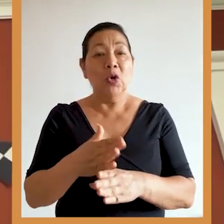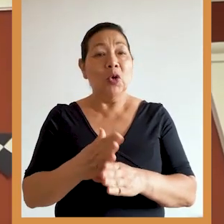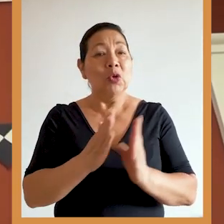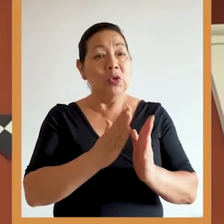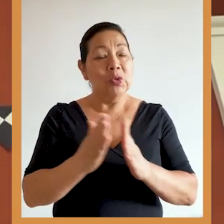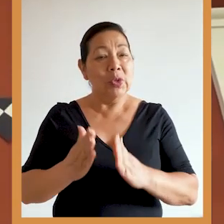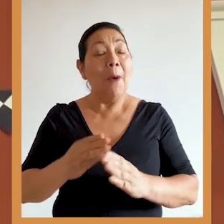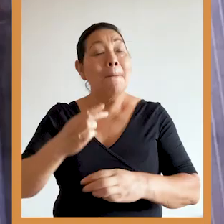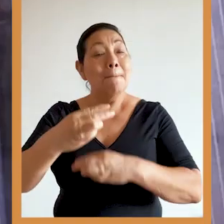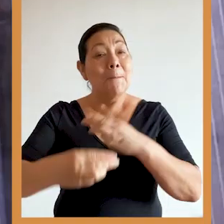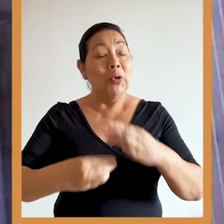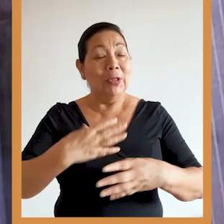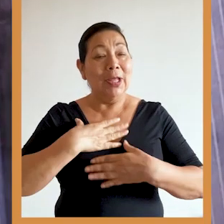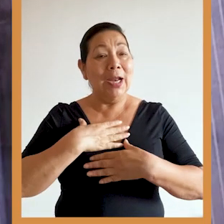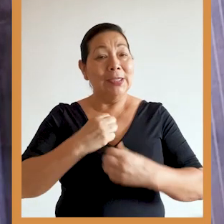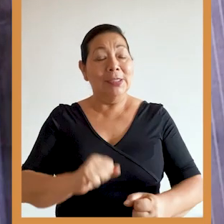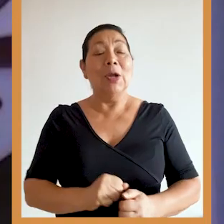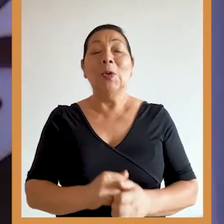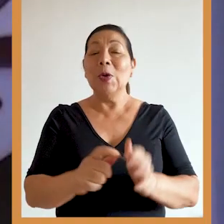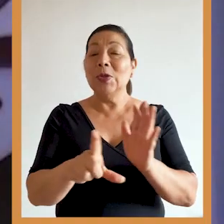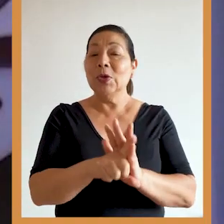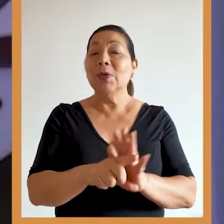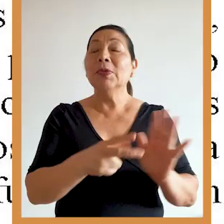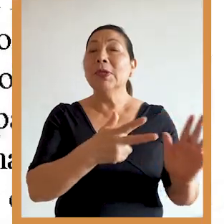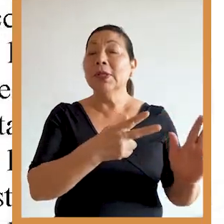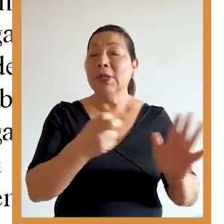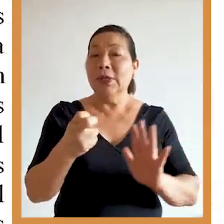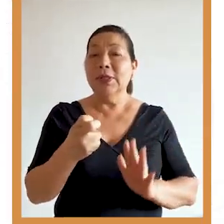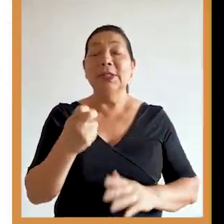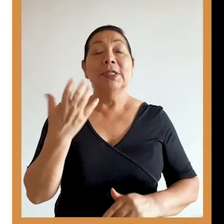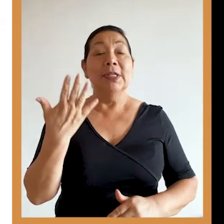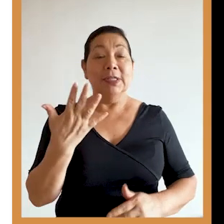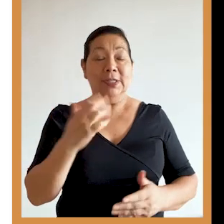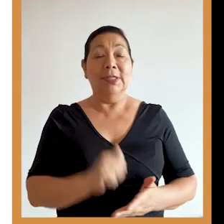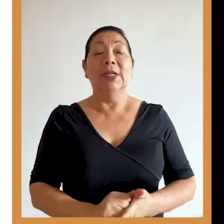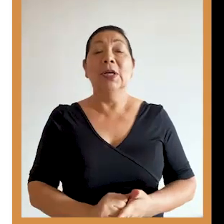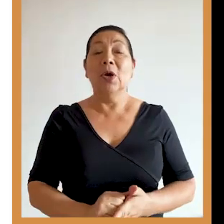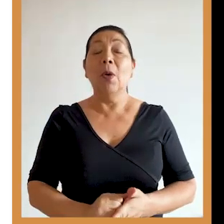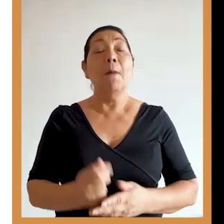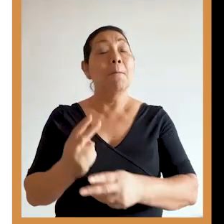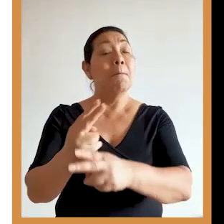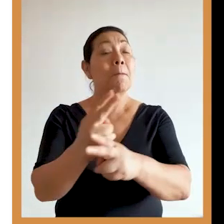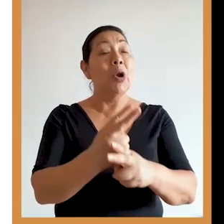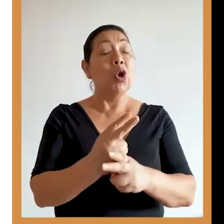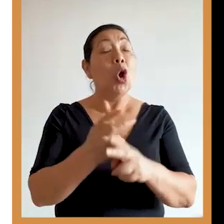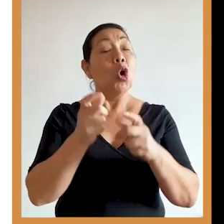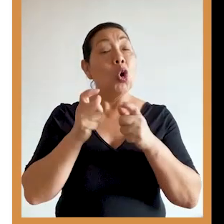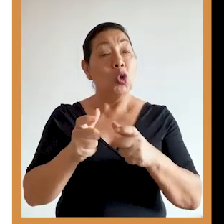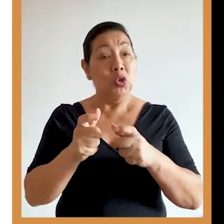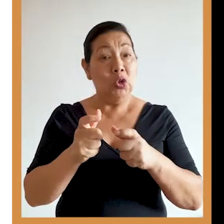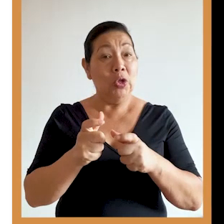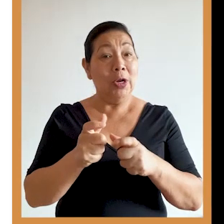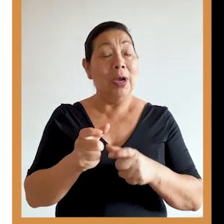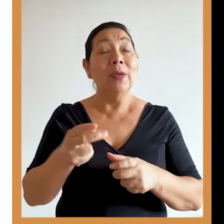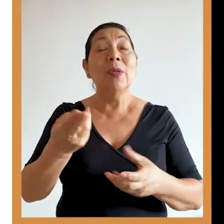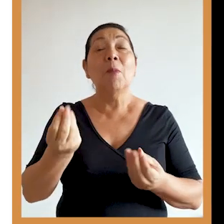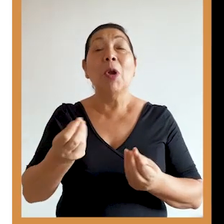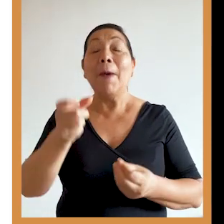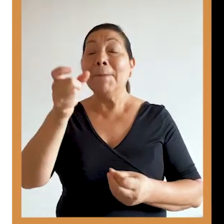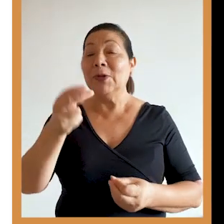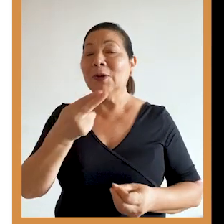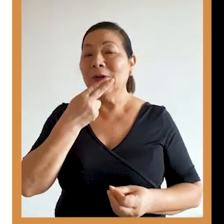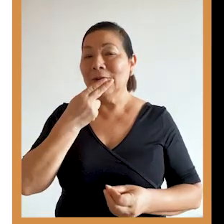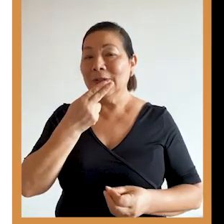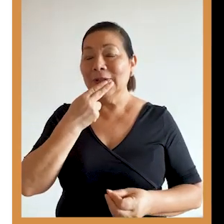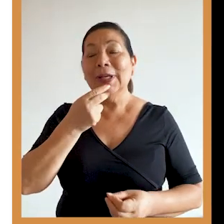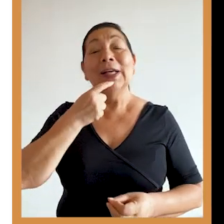que, conforme a la Organización Mundial de la Salud y la Ley 28.705, para la prevención y control de los riesgos del consumo